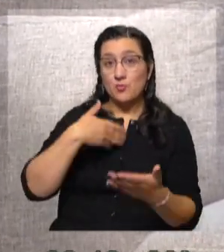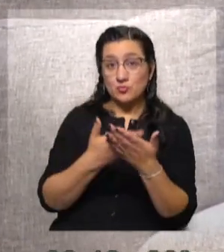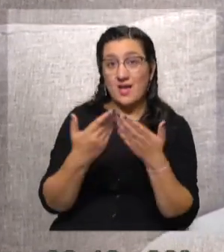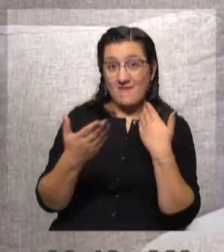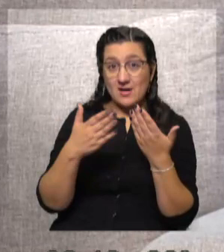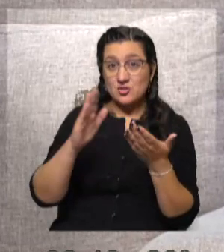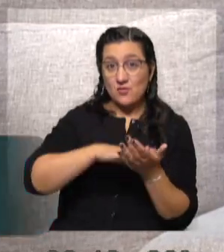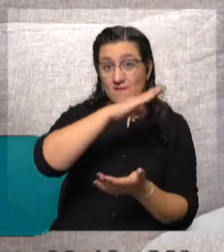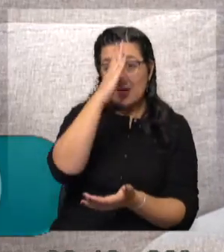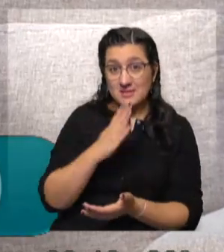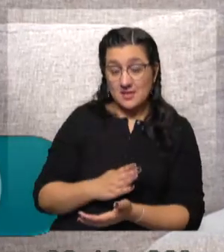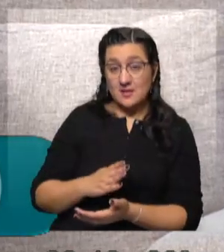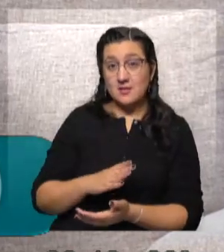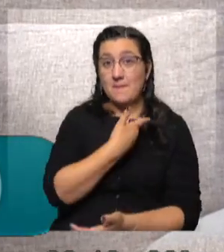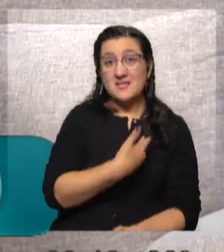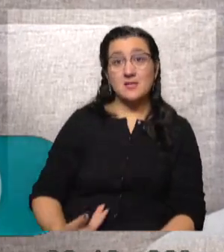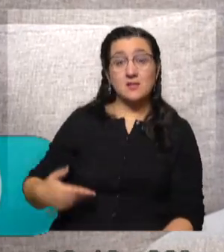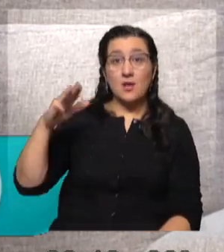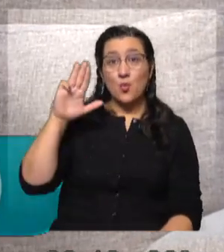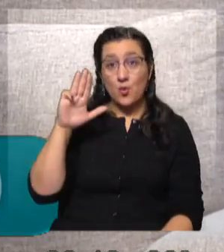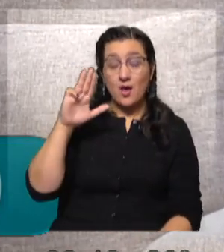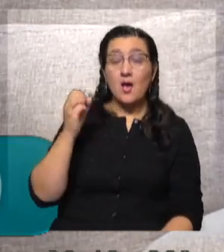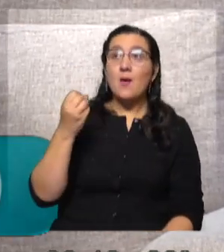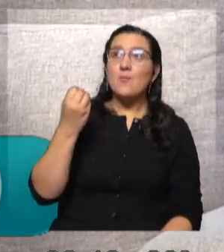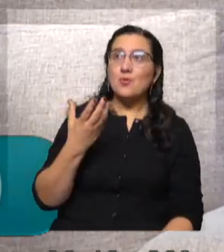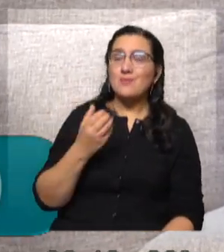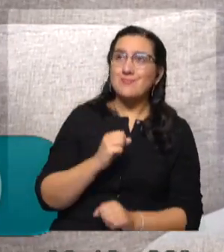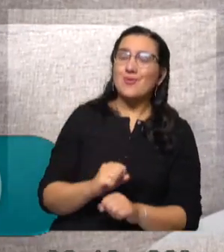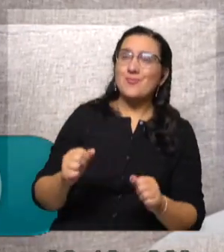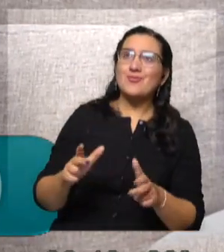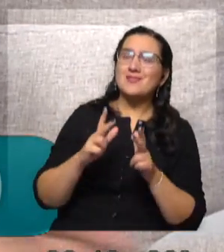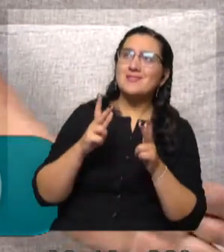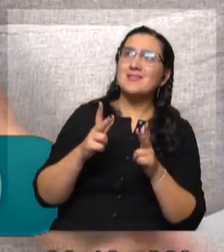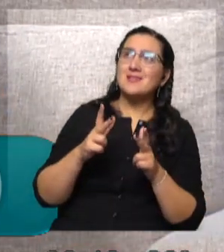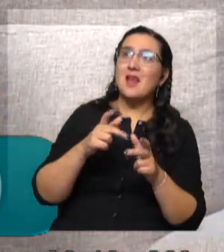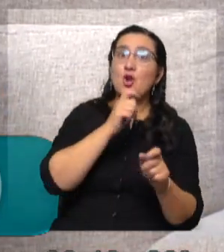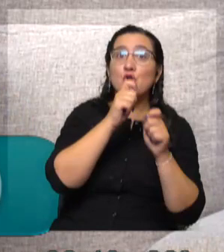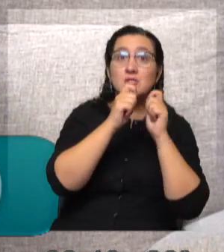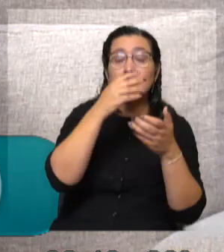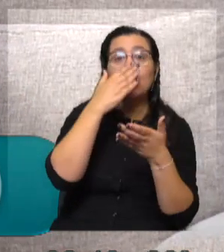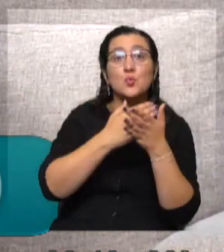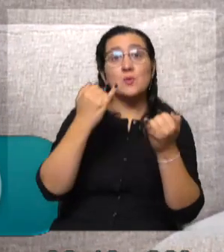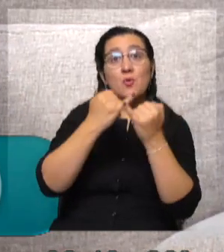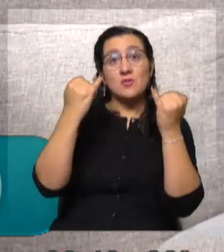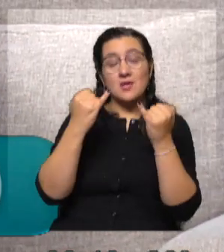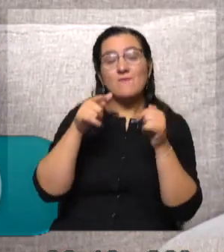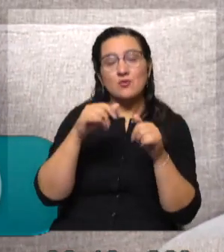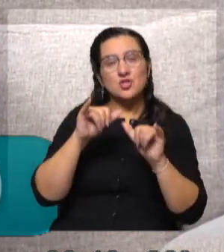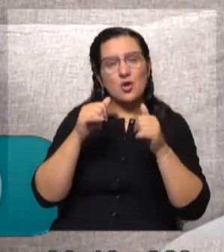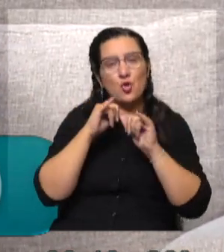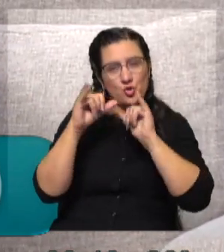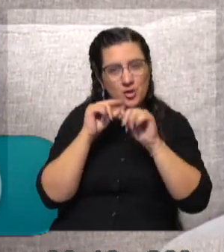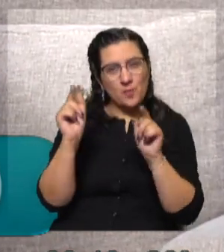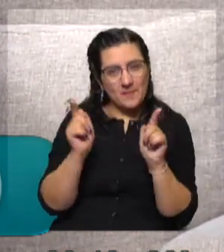Brasil hablar de Lula porque de alguna manera Uno podría decir bueno las noticias los últimos días no comentaste al arranque del programa